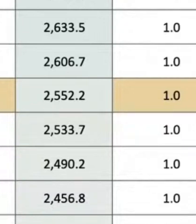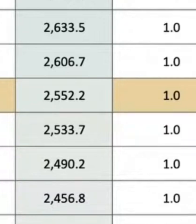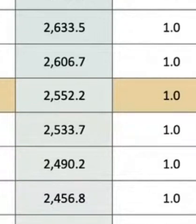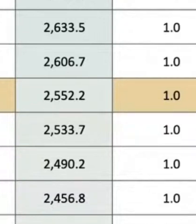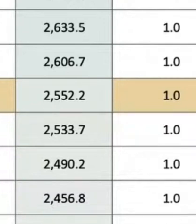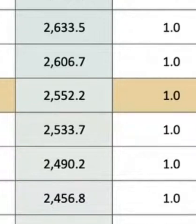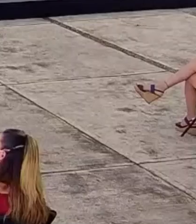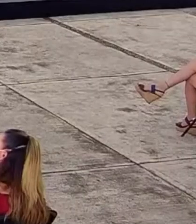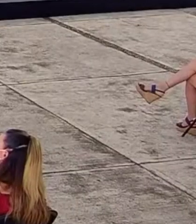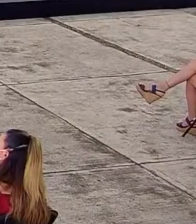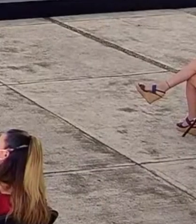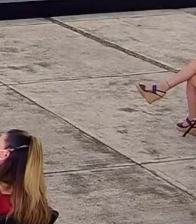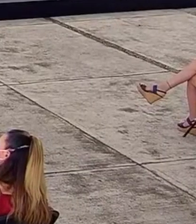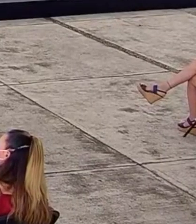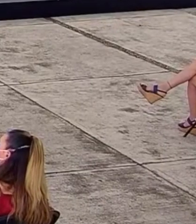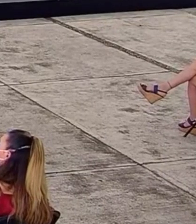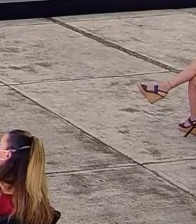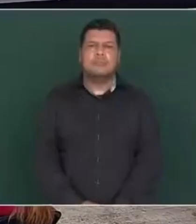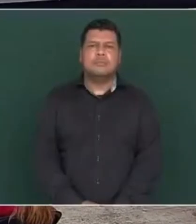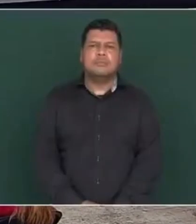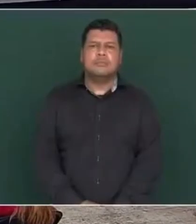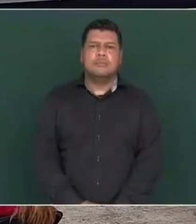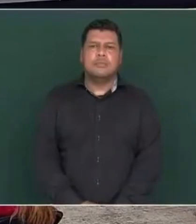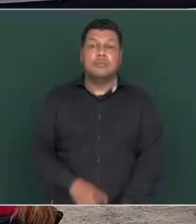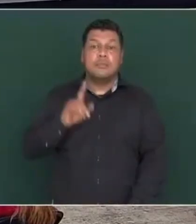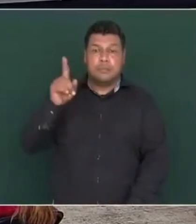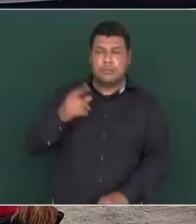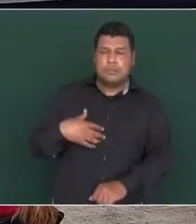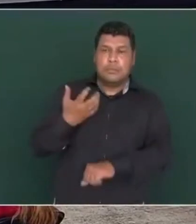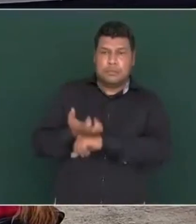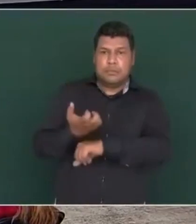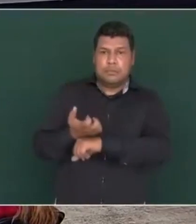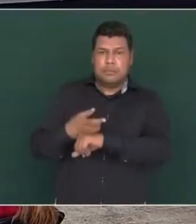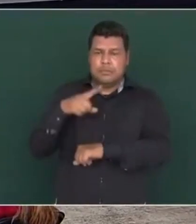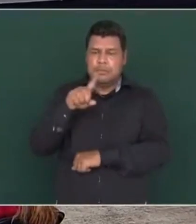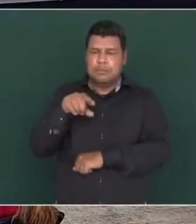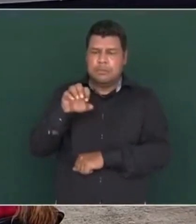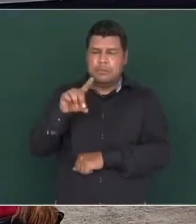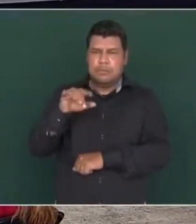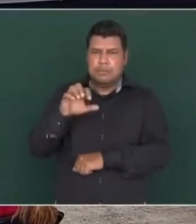allá donde vive Zedillo, en Estados Unidos,